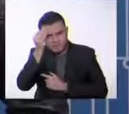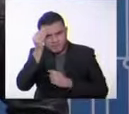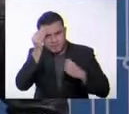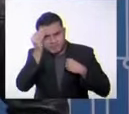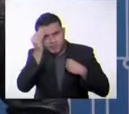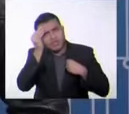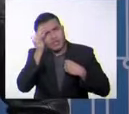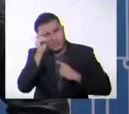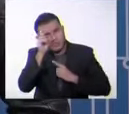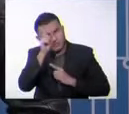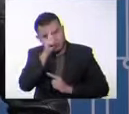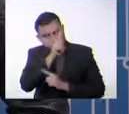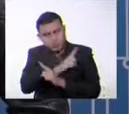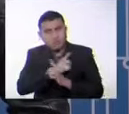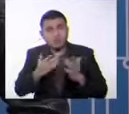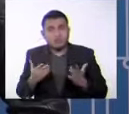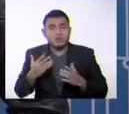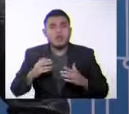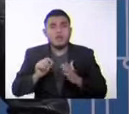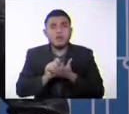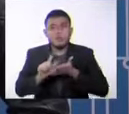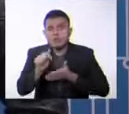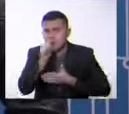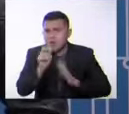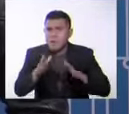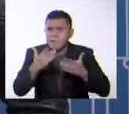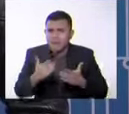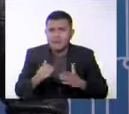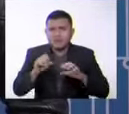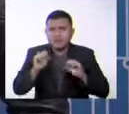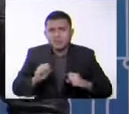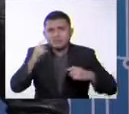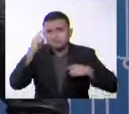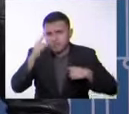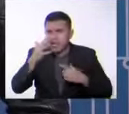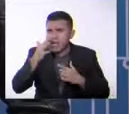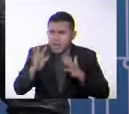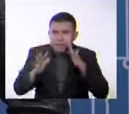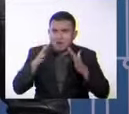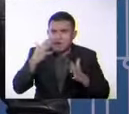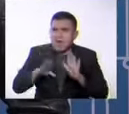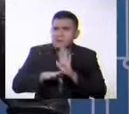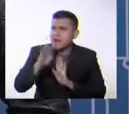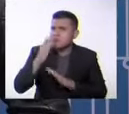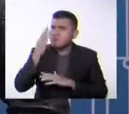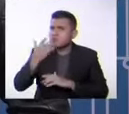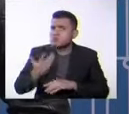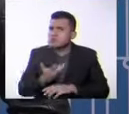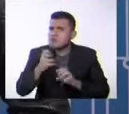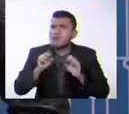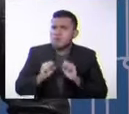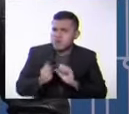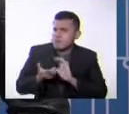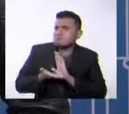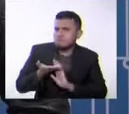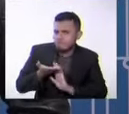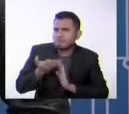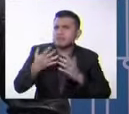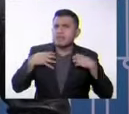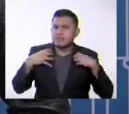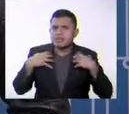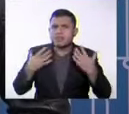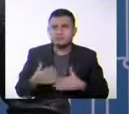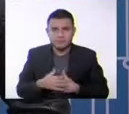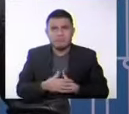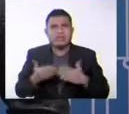en el colegio, para que podamos también tener ejemplos, que más adelante lo vamos a estar mencionando, ejemplos de vida que están haciendo